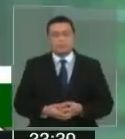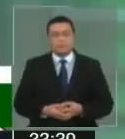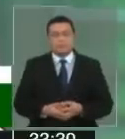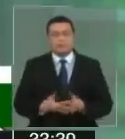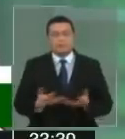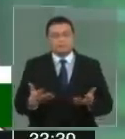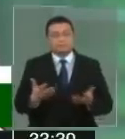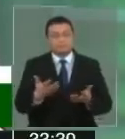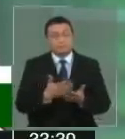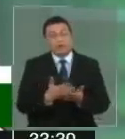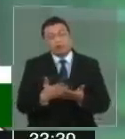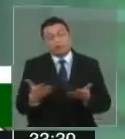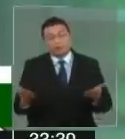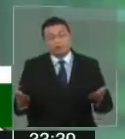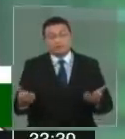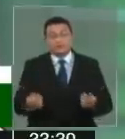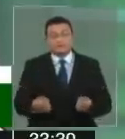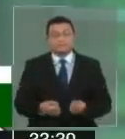Entonces...